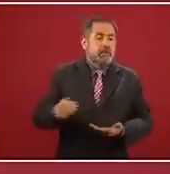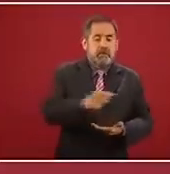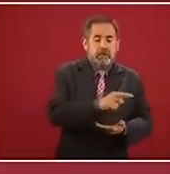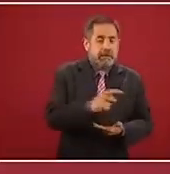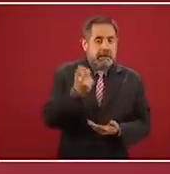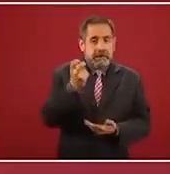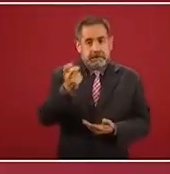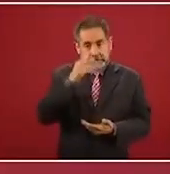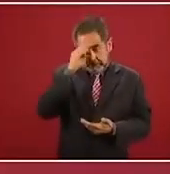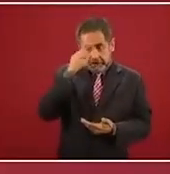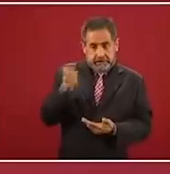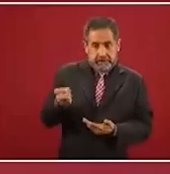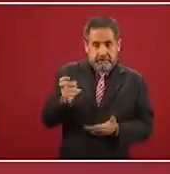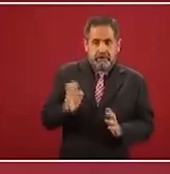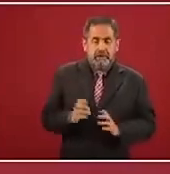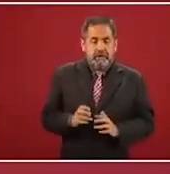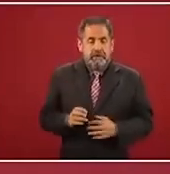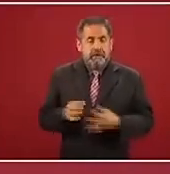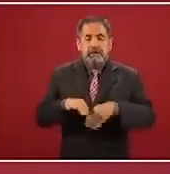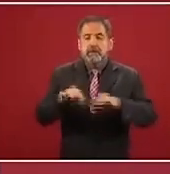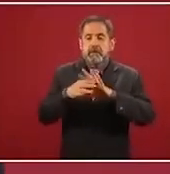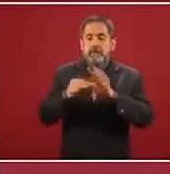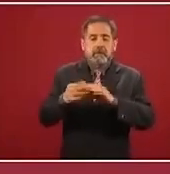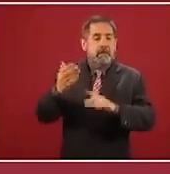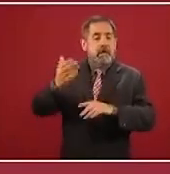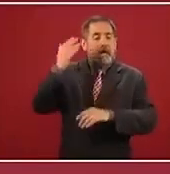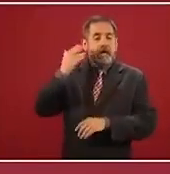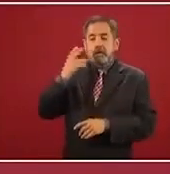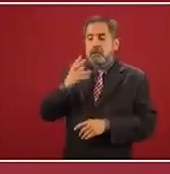Eso es lo que no hacía